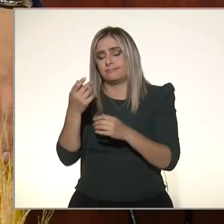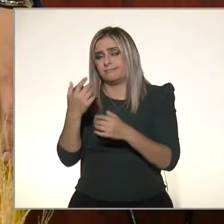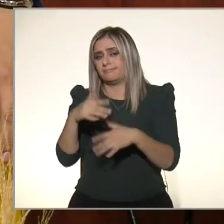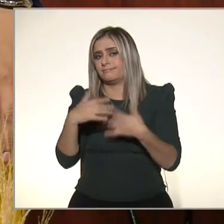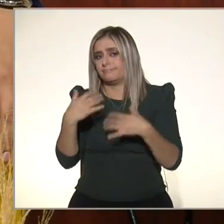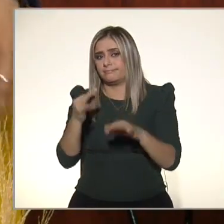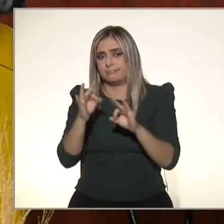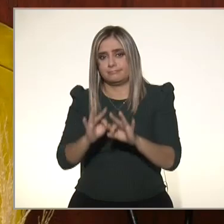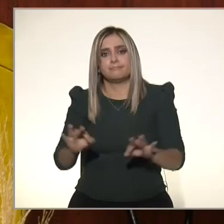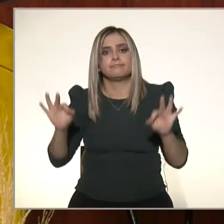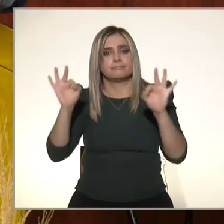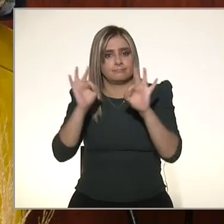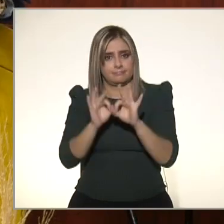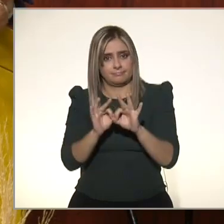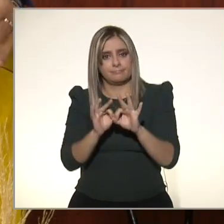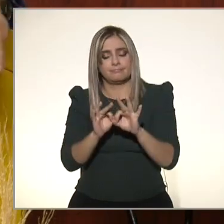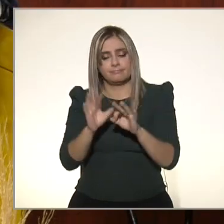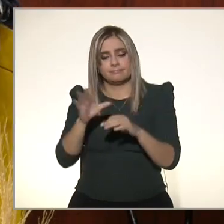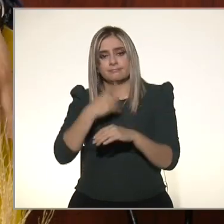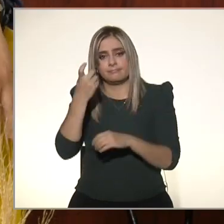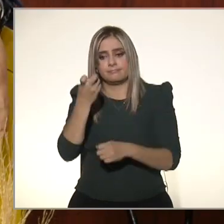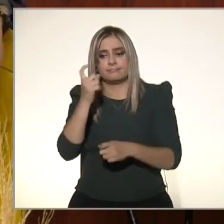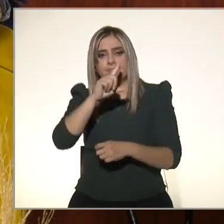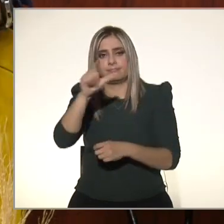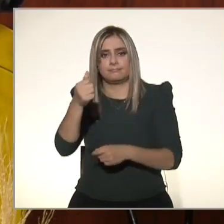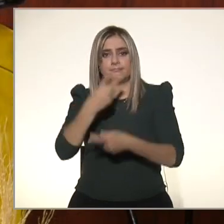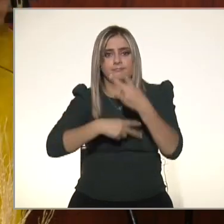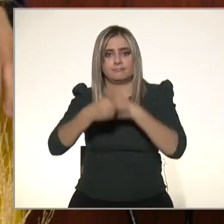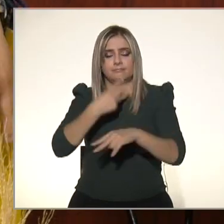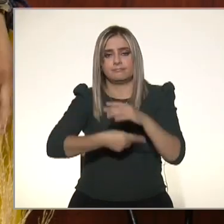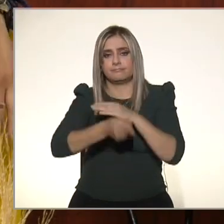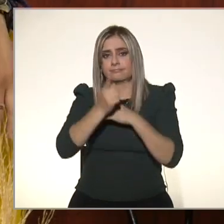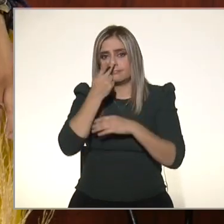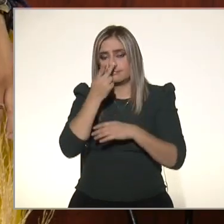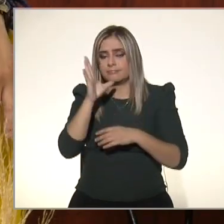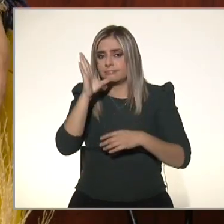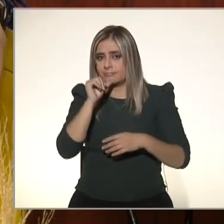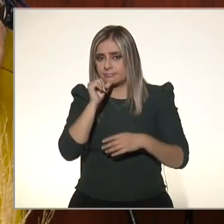de todas estas afecciones de disfunciones